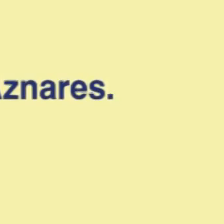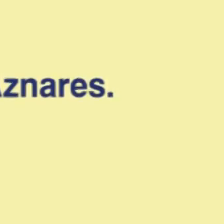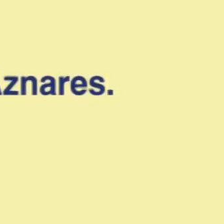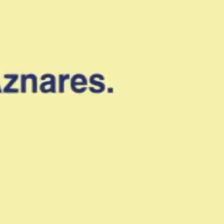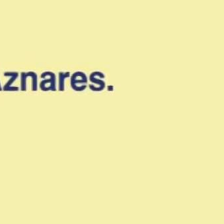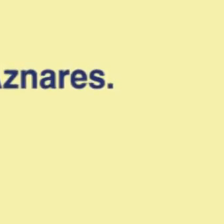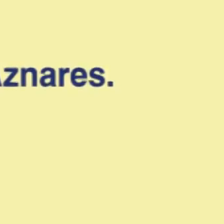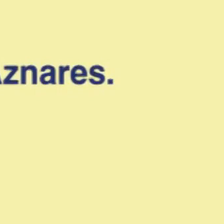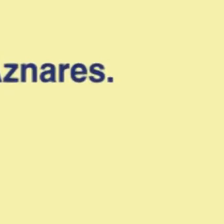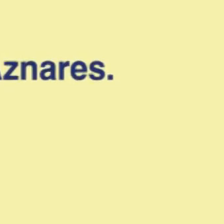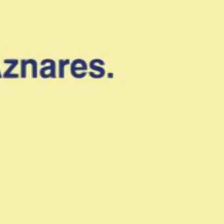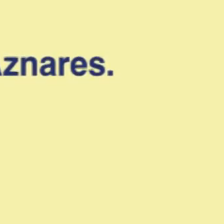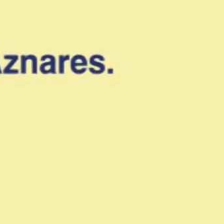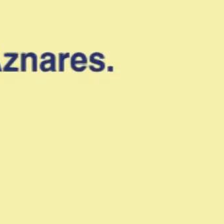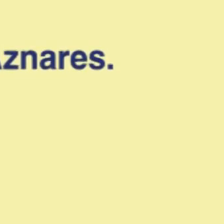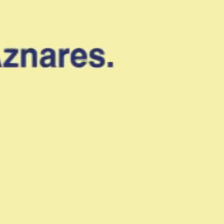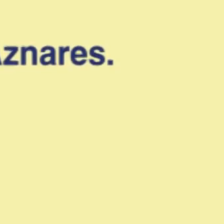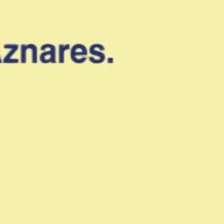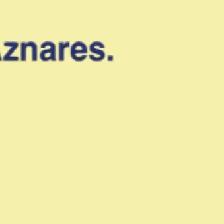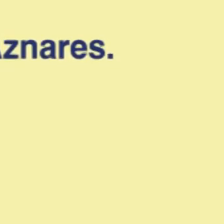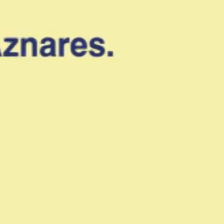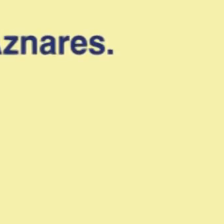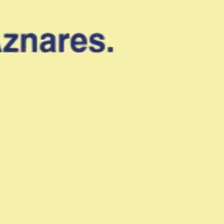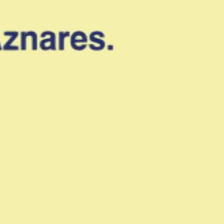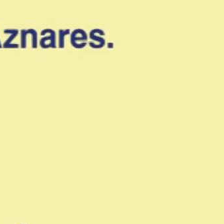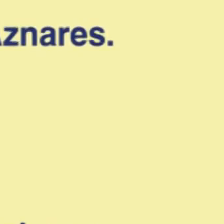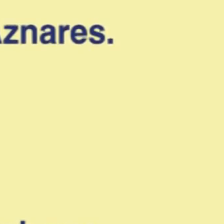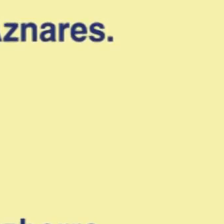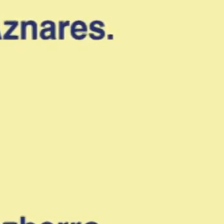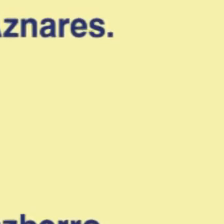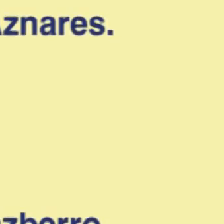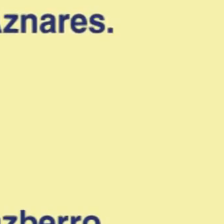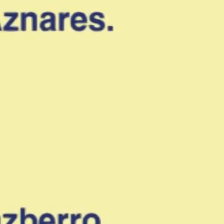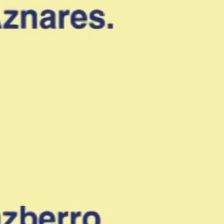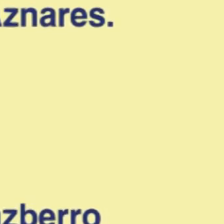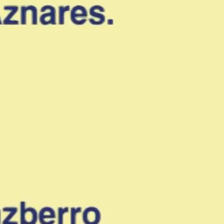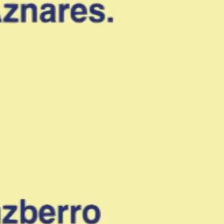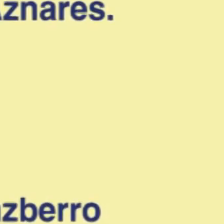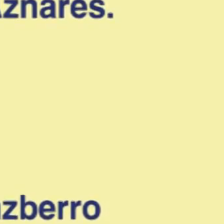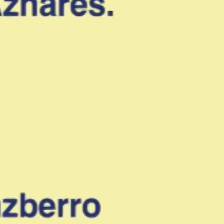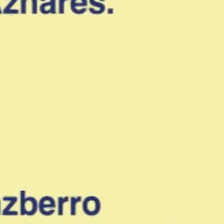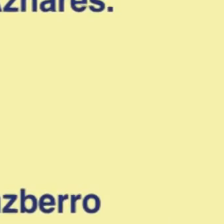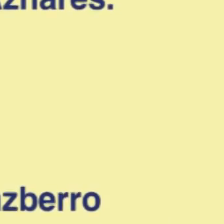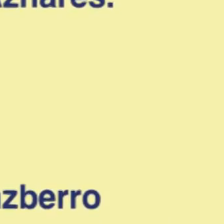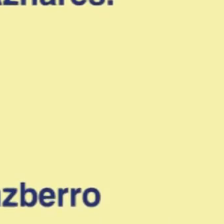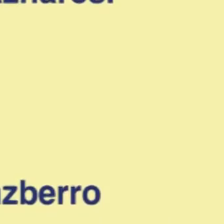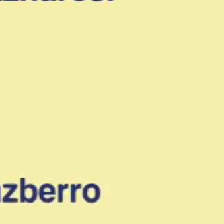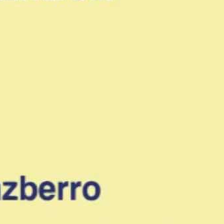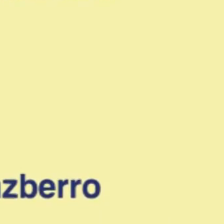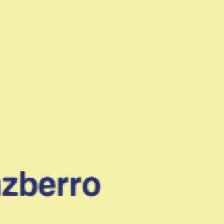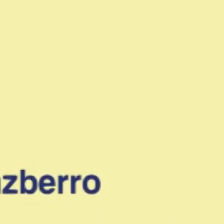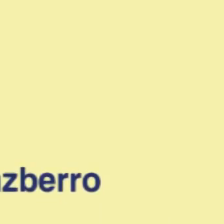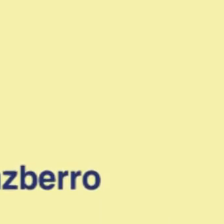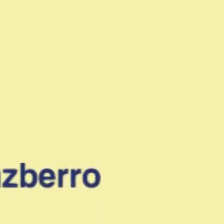y Lucas Cuitiño. El segundo premio para el Liceo número 2 de Carmelo, en el departamento de Colonia, los integrantes Candela